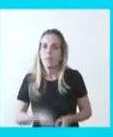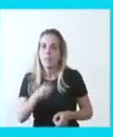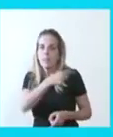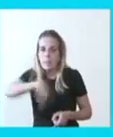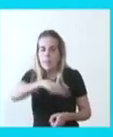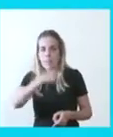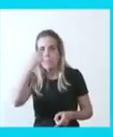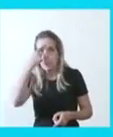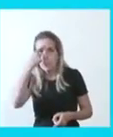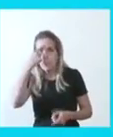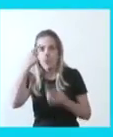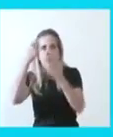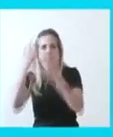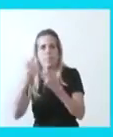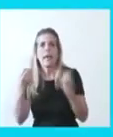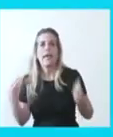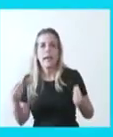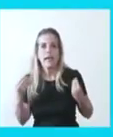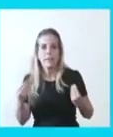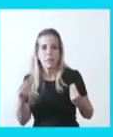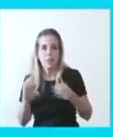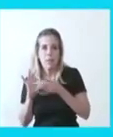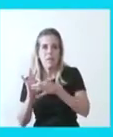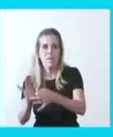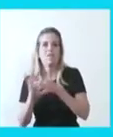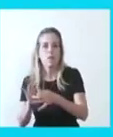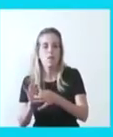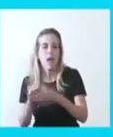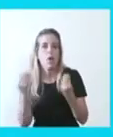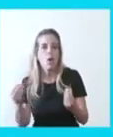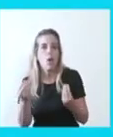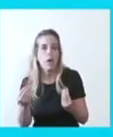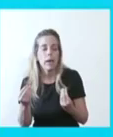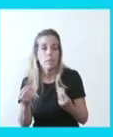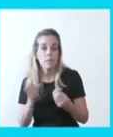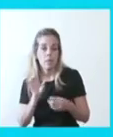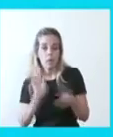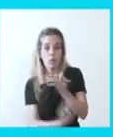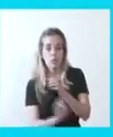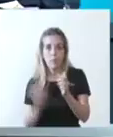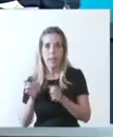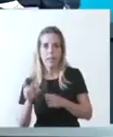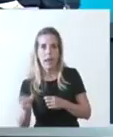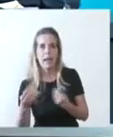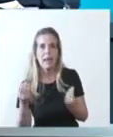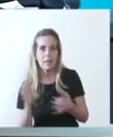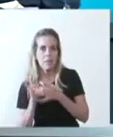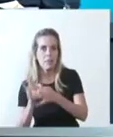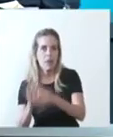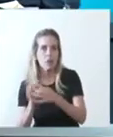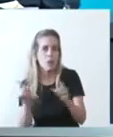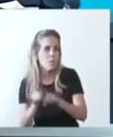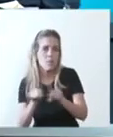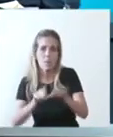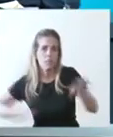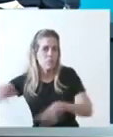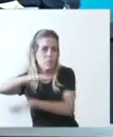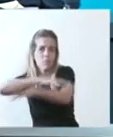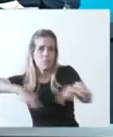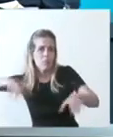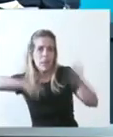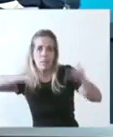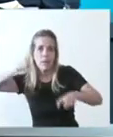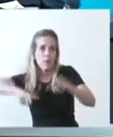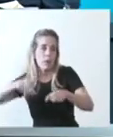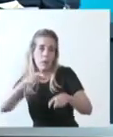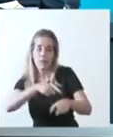trabajar. Tiene que ver fundamentalmente con el mayor problema, que es la circulación humana. Este es el